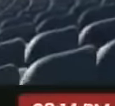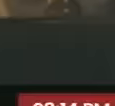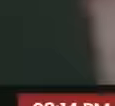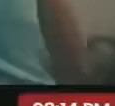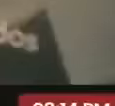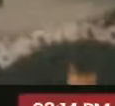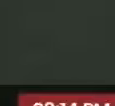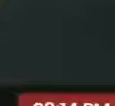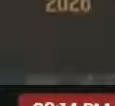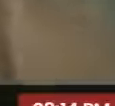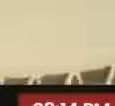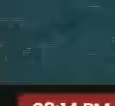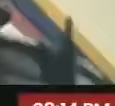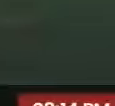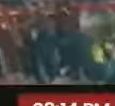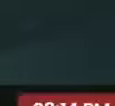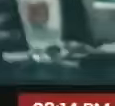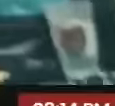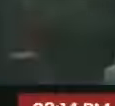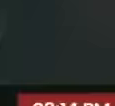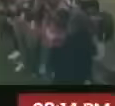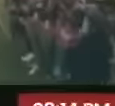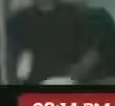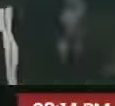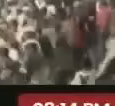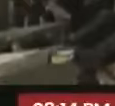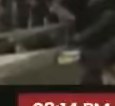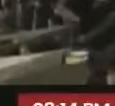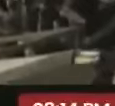52.000 espectadores.